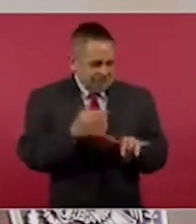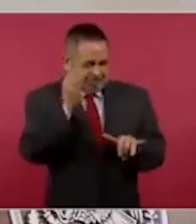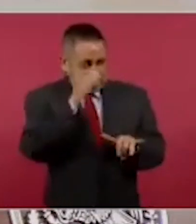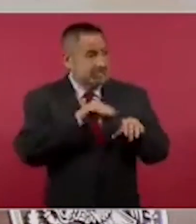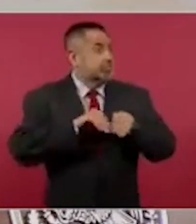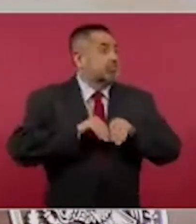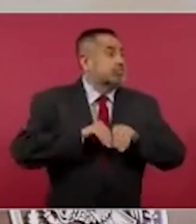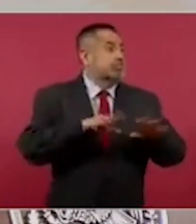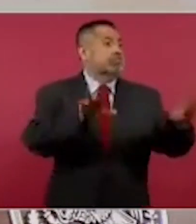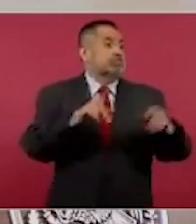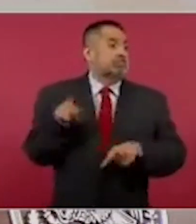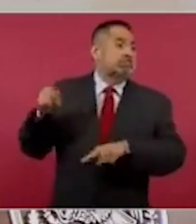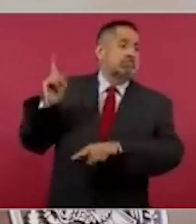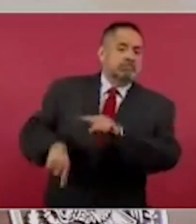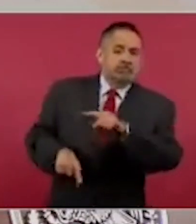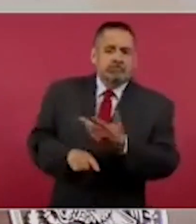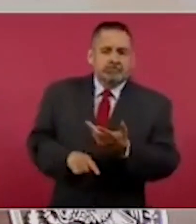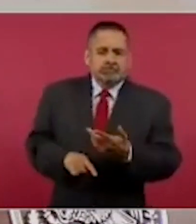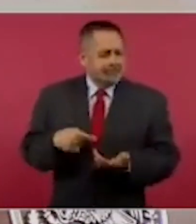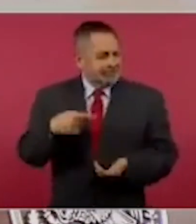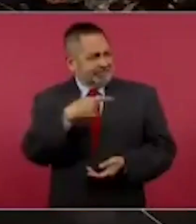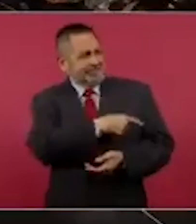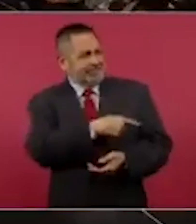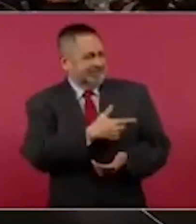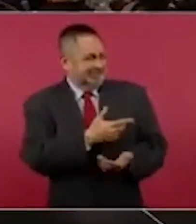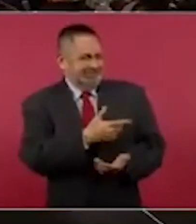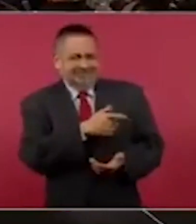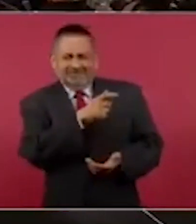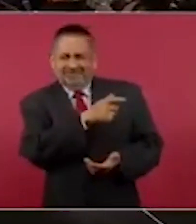de Loret de Mola